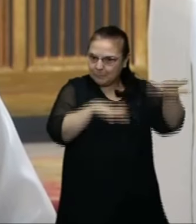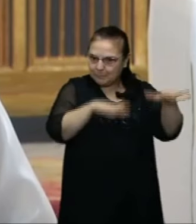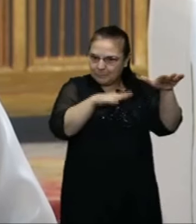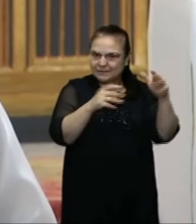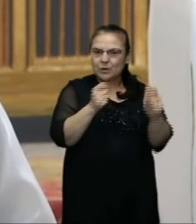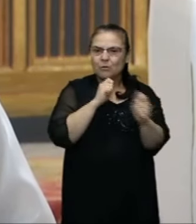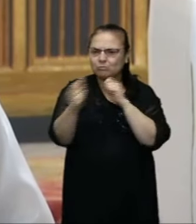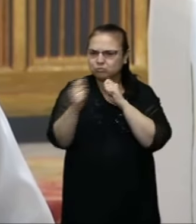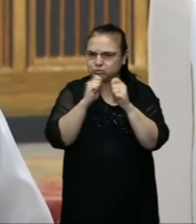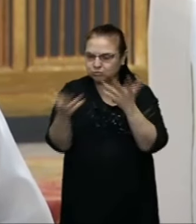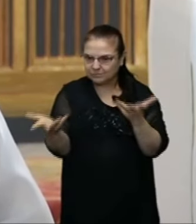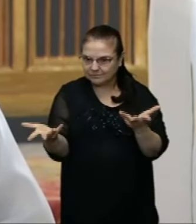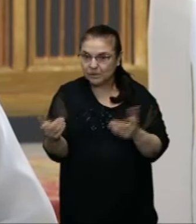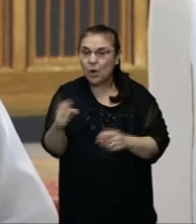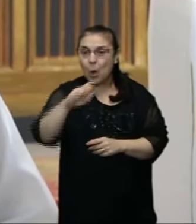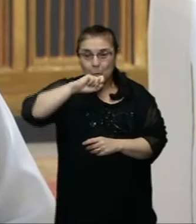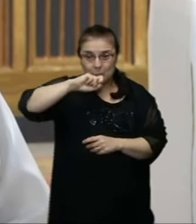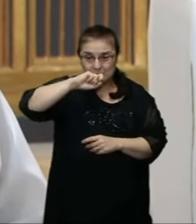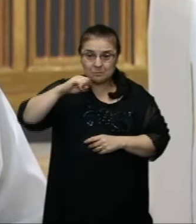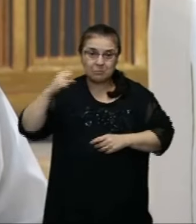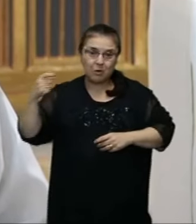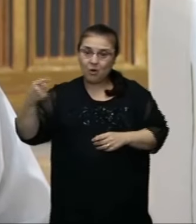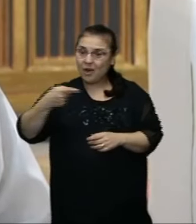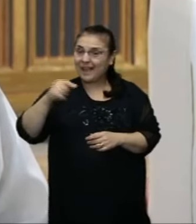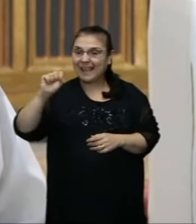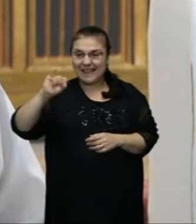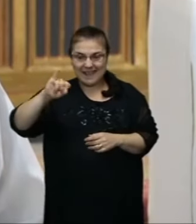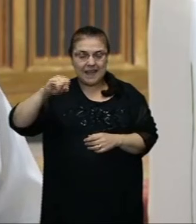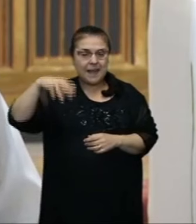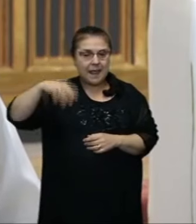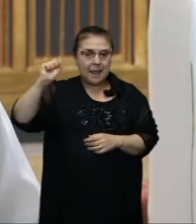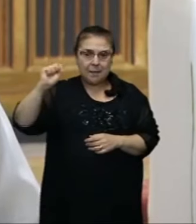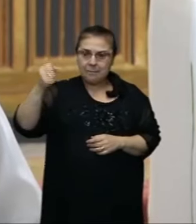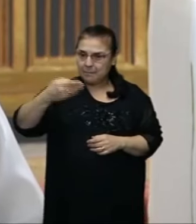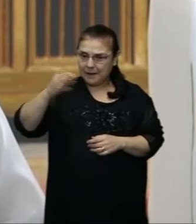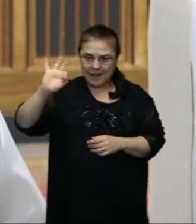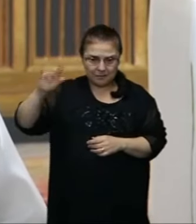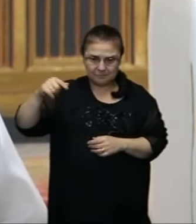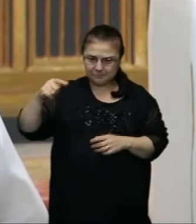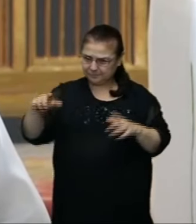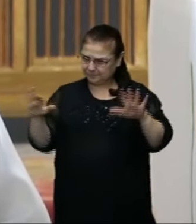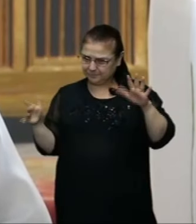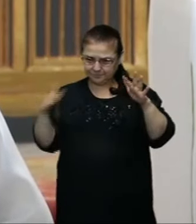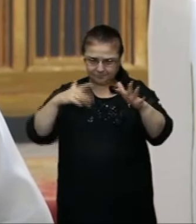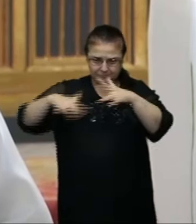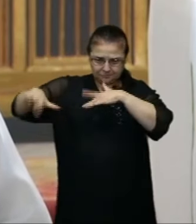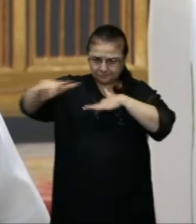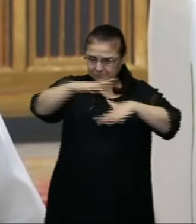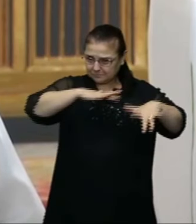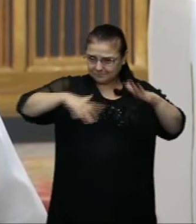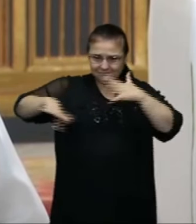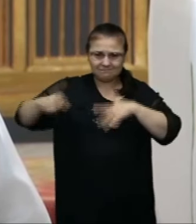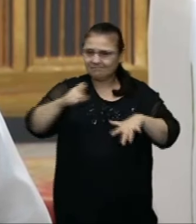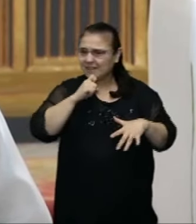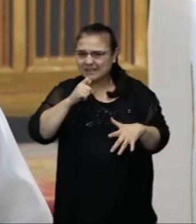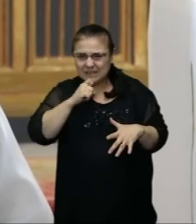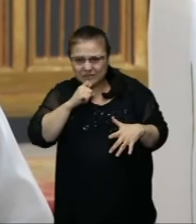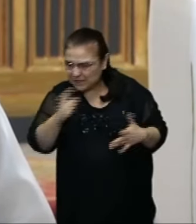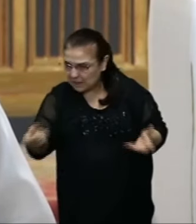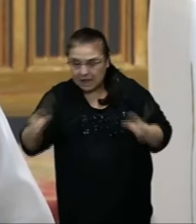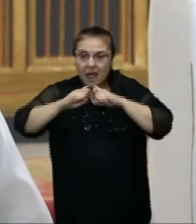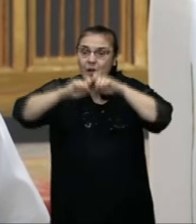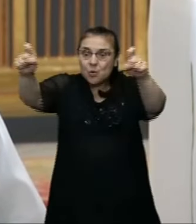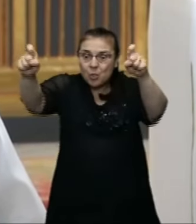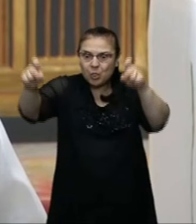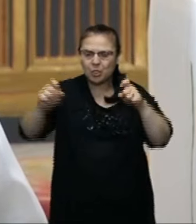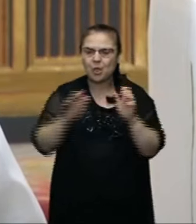fue obispo de Ginebra y no le dejaron entrar en su propia diócesis, en un ambiente muy difícil para el anuncio del Evangelio, con